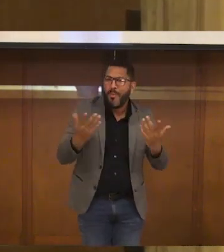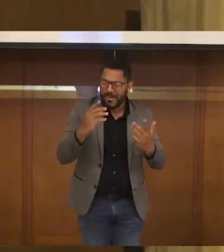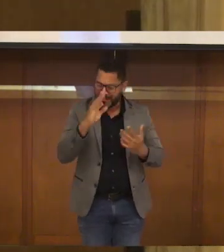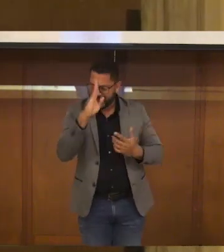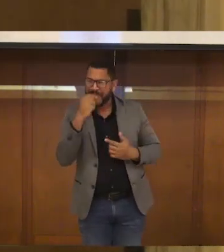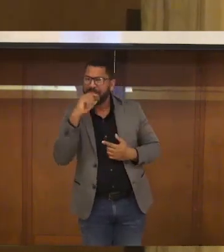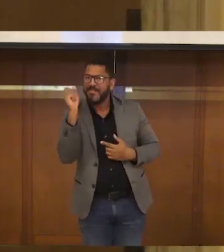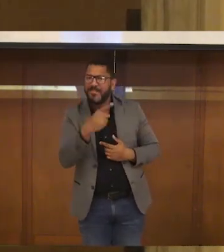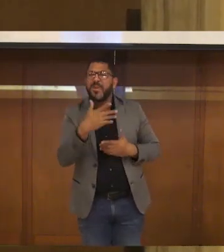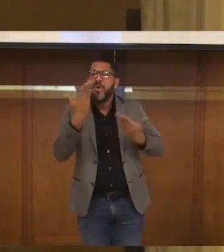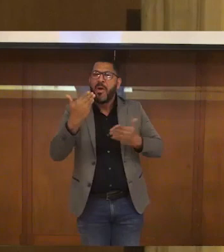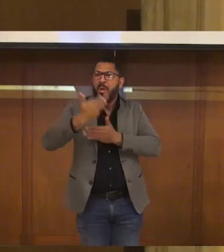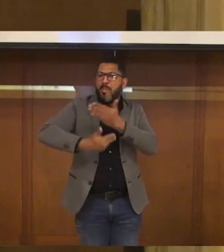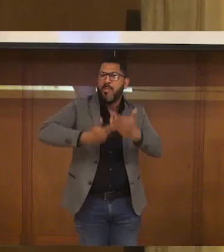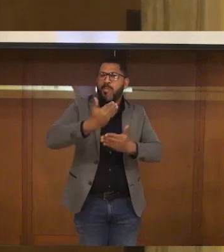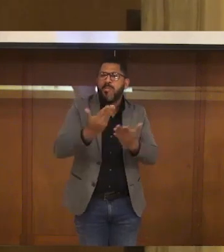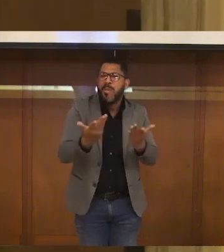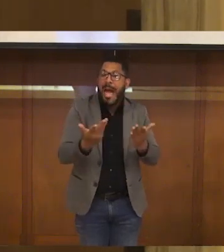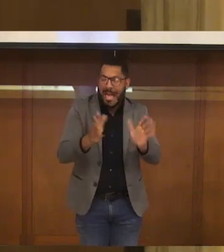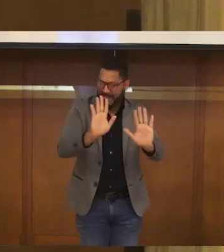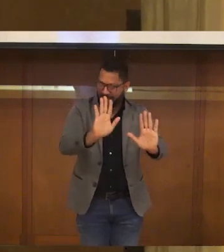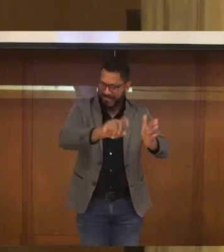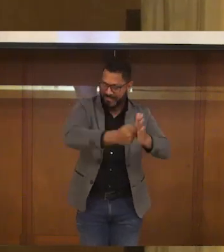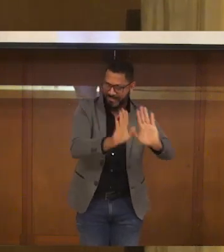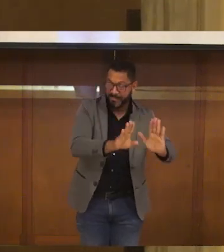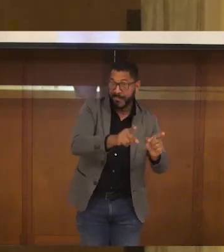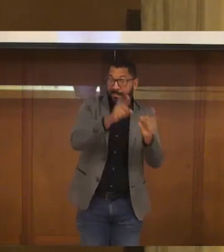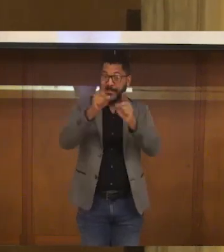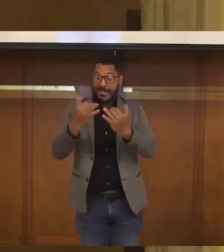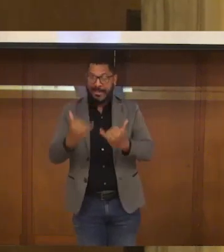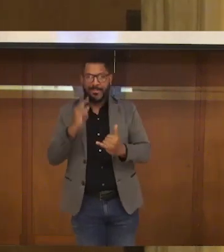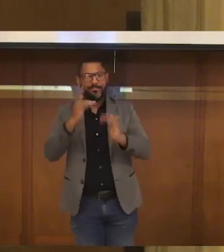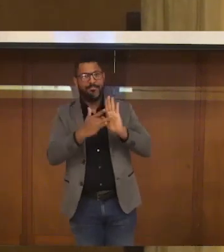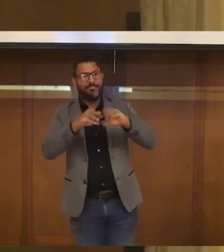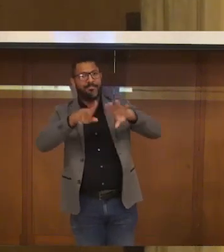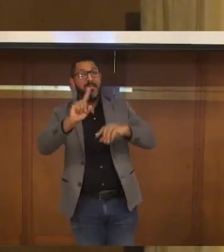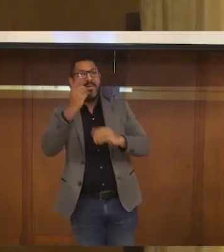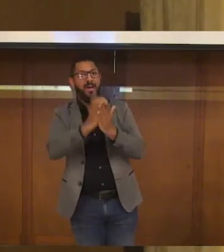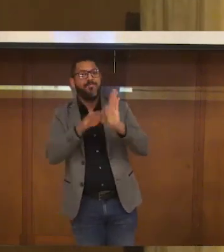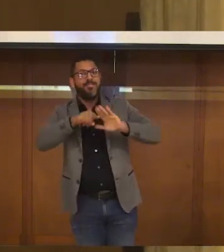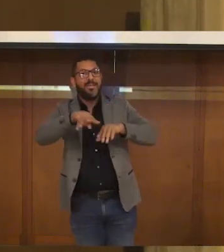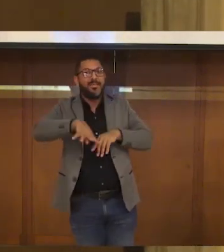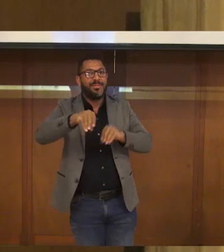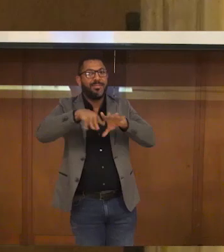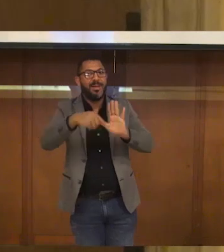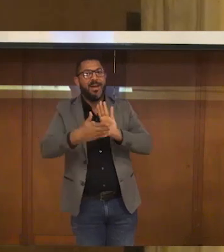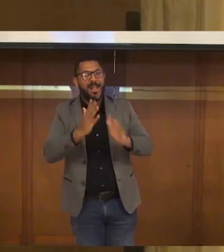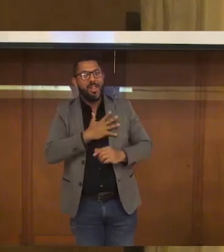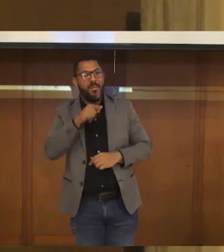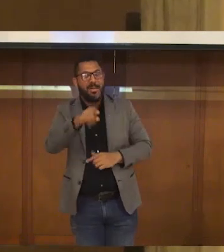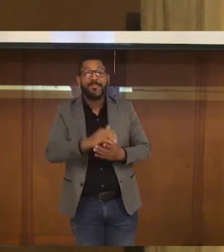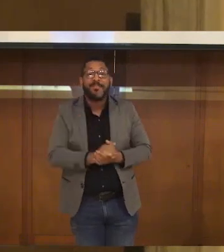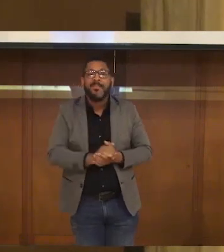esto, ¿cómo va a ser este producto? Entonces, vamos a ver ahora el primer capítulo.